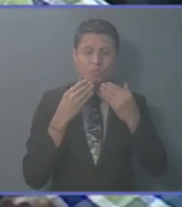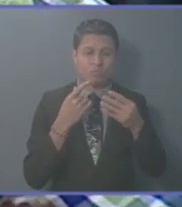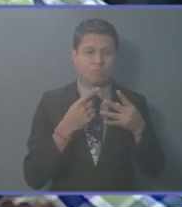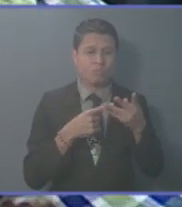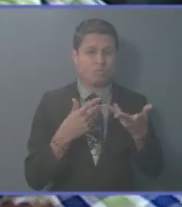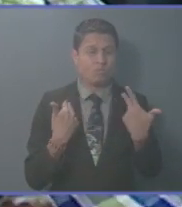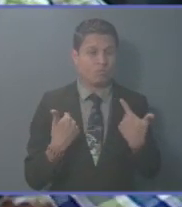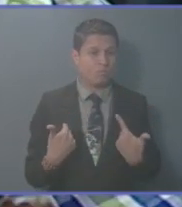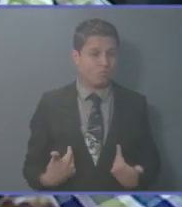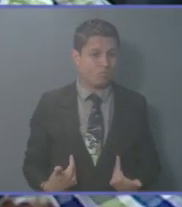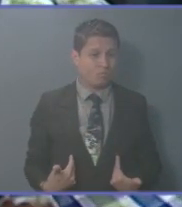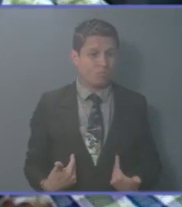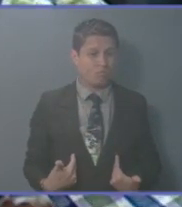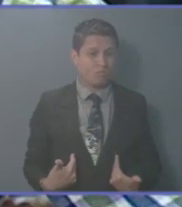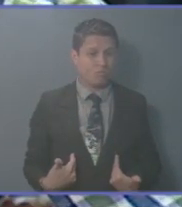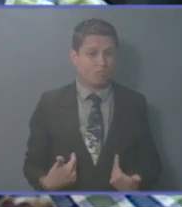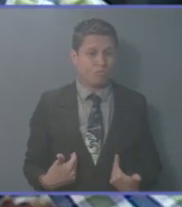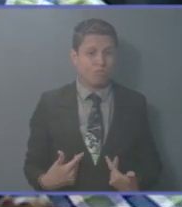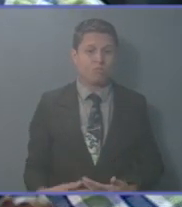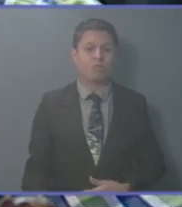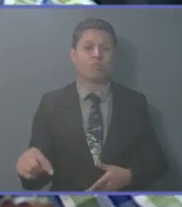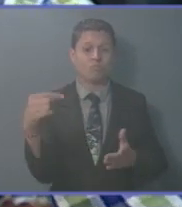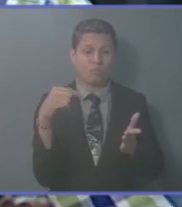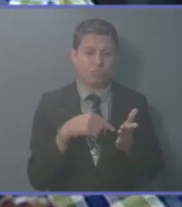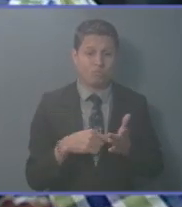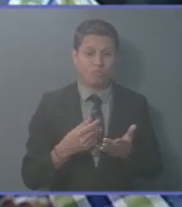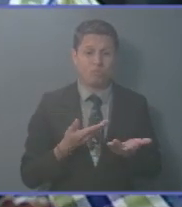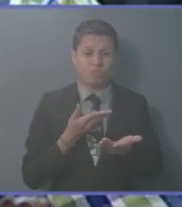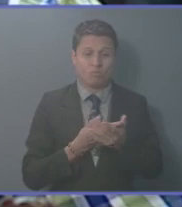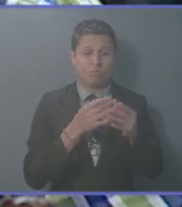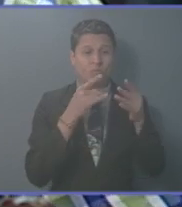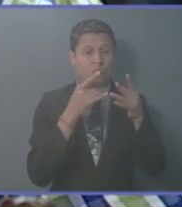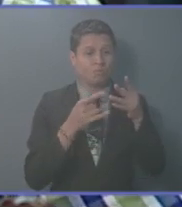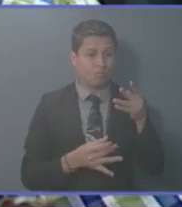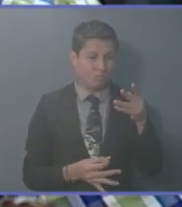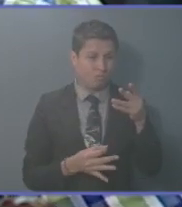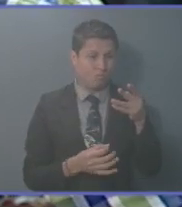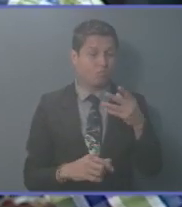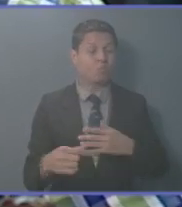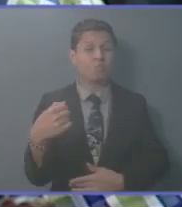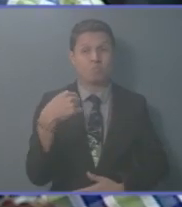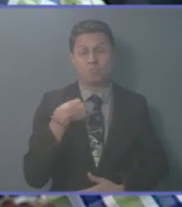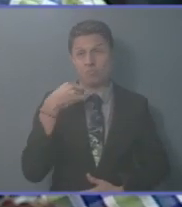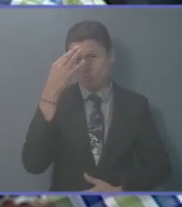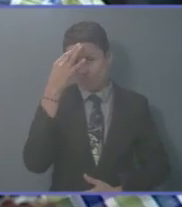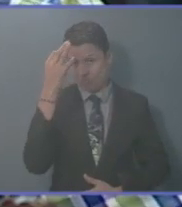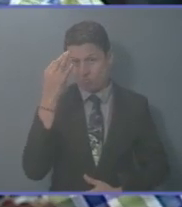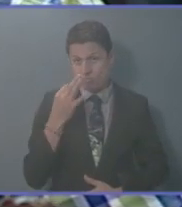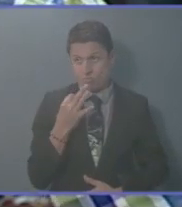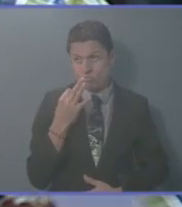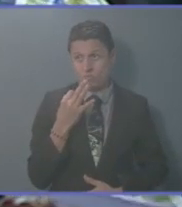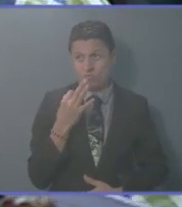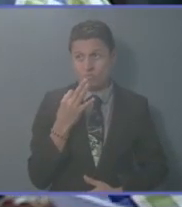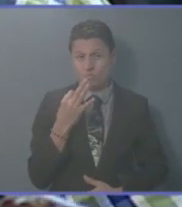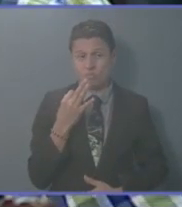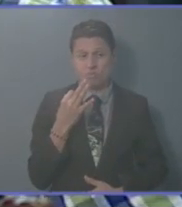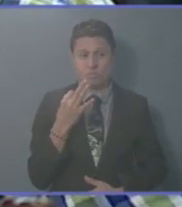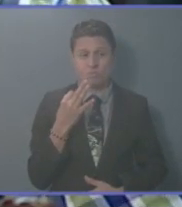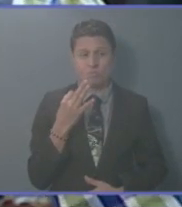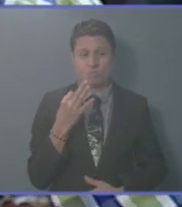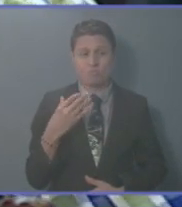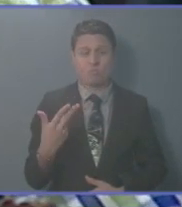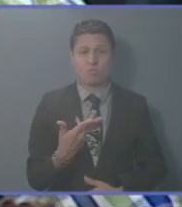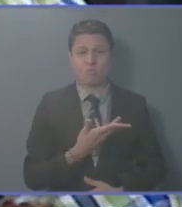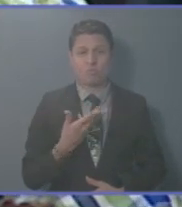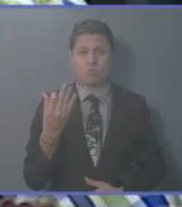restringen en este decreto. Yo creo que uno de ellos que tenemos